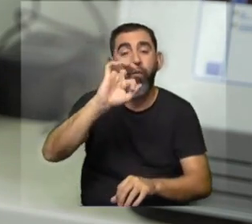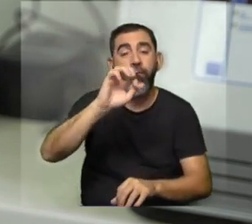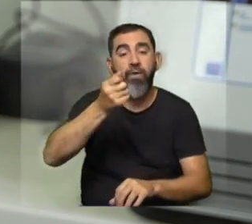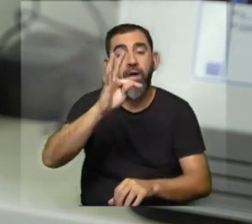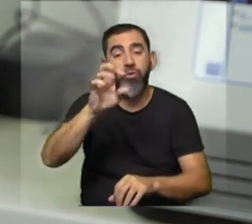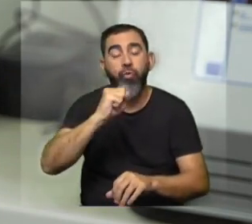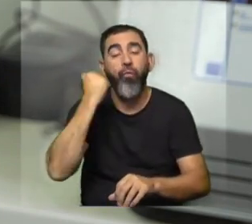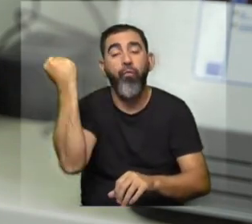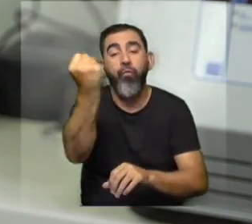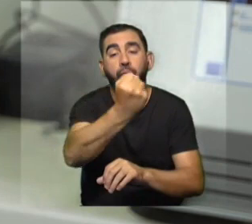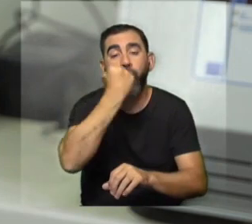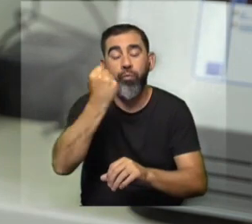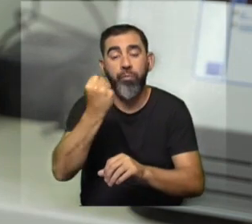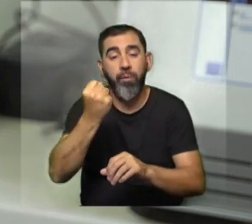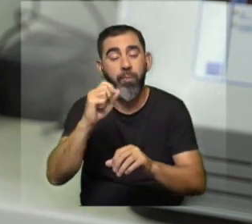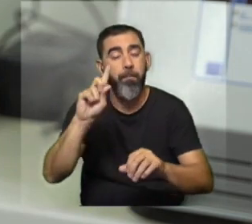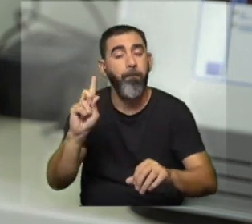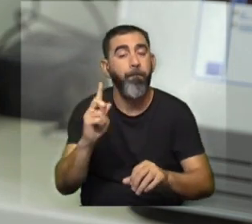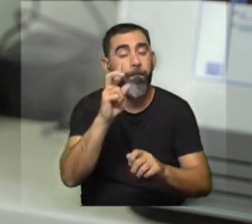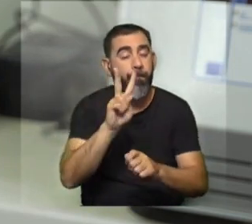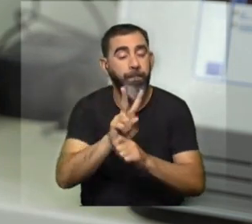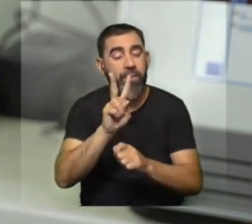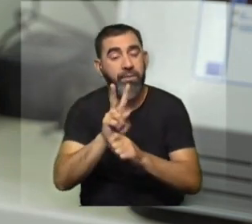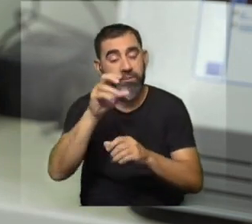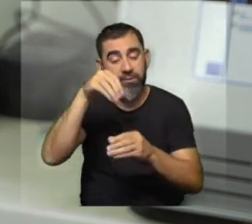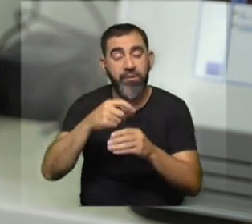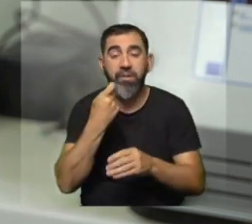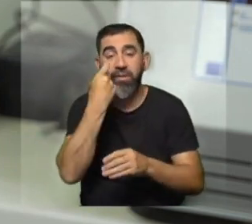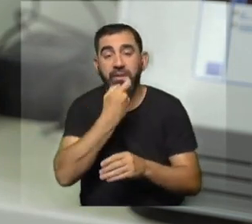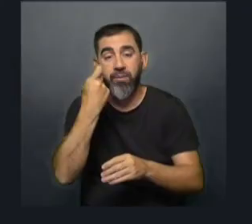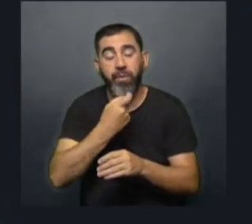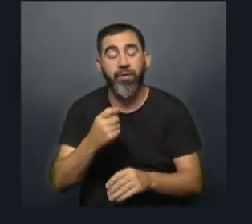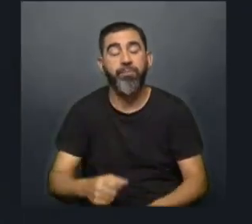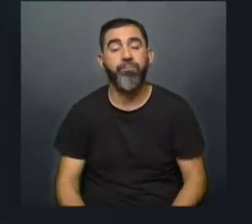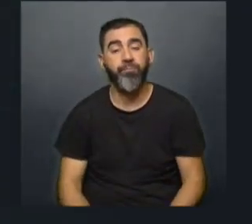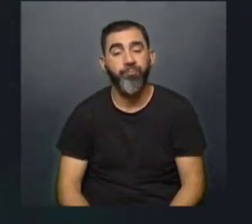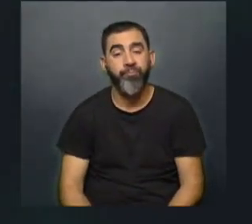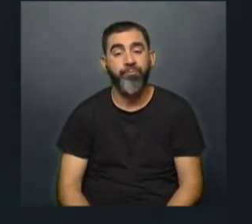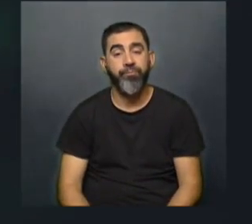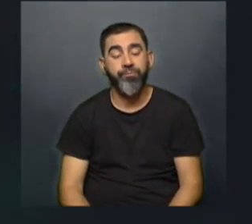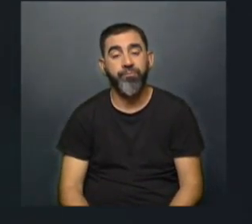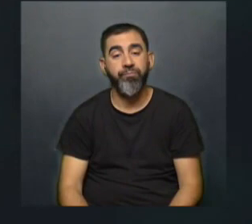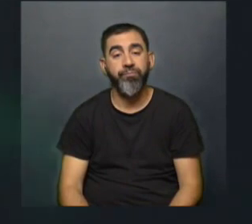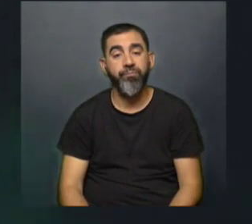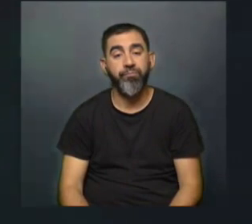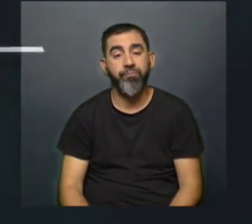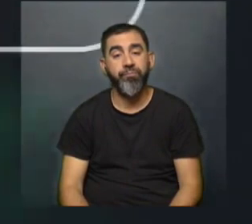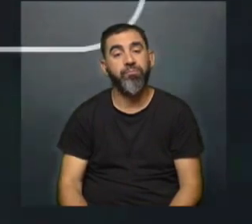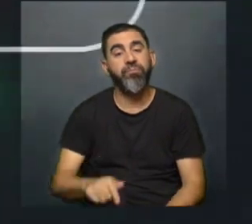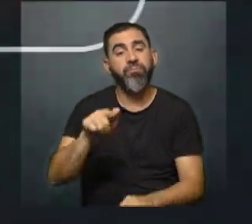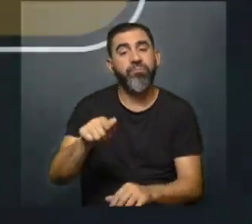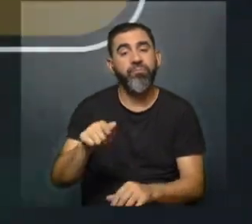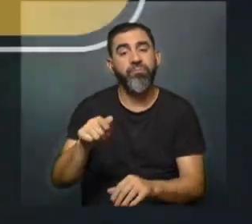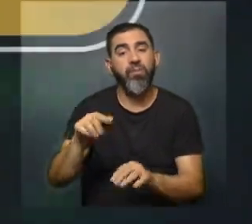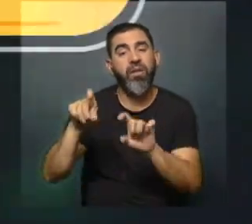mantenimiento de la principal componente dentario, que es la hidroxiapatita. La hidroxiapatita es una